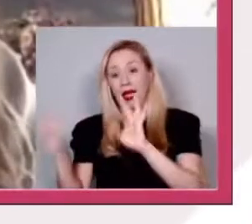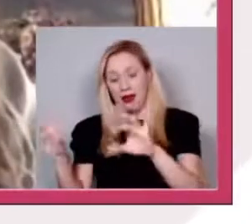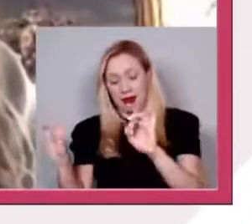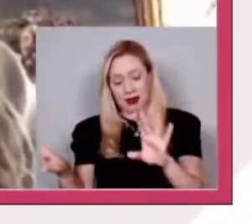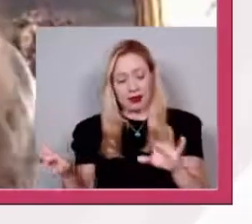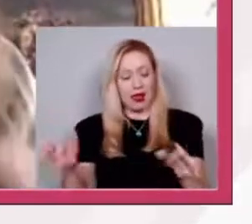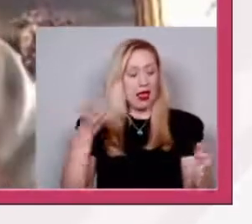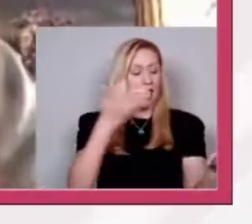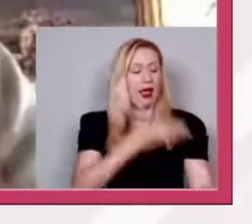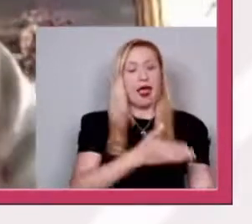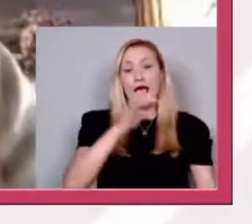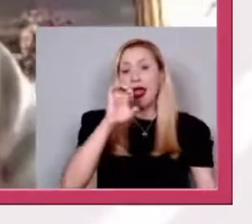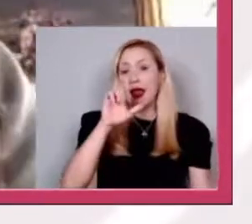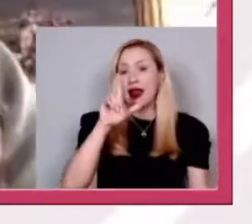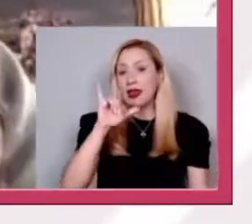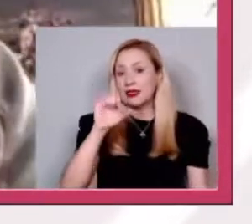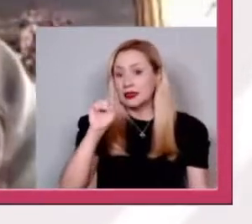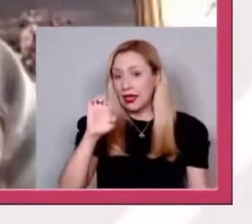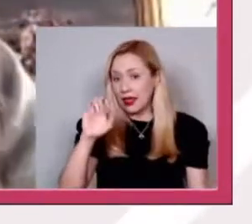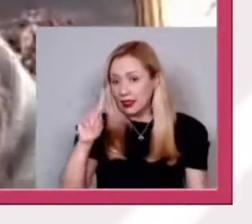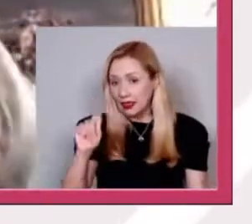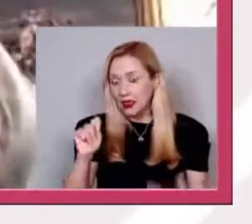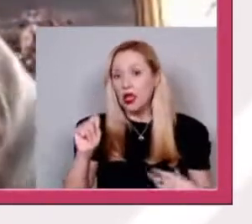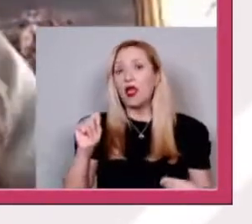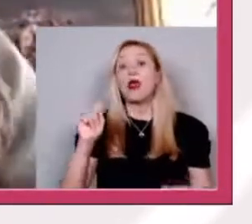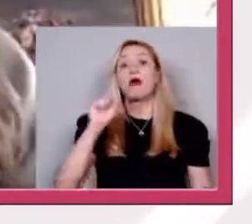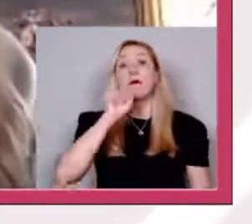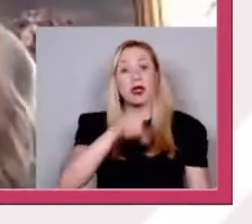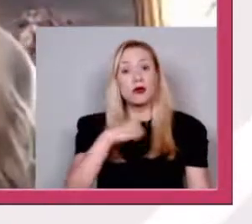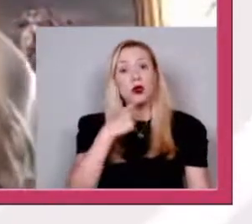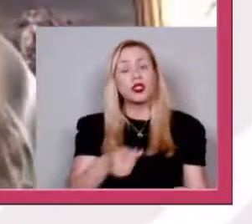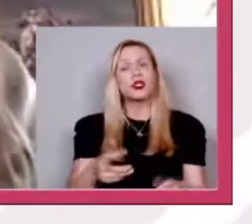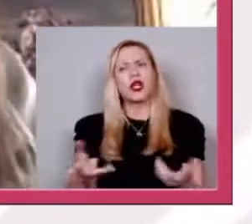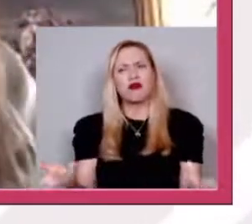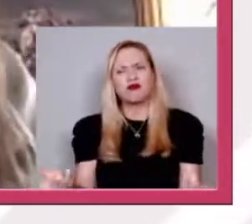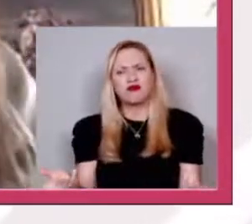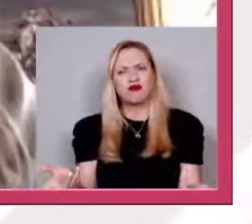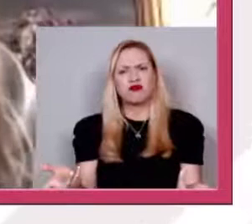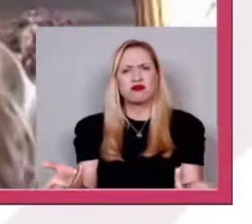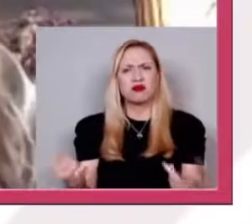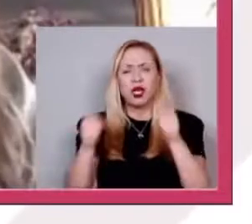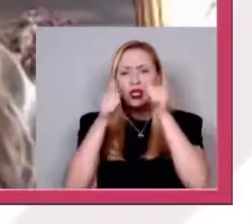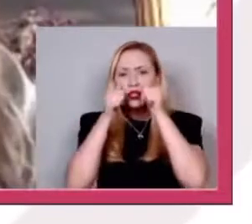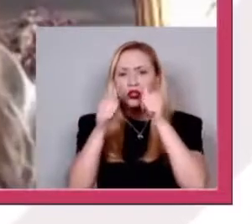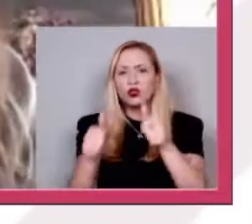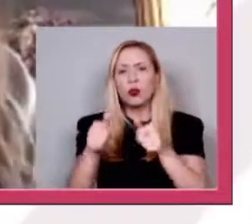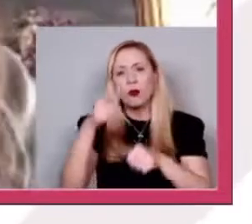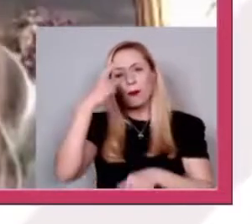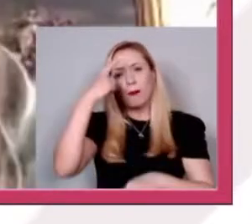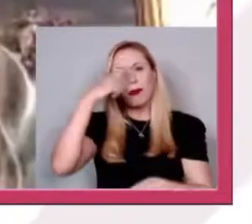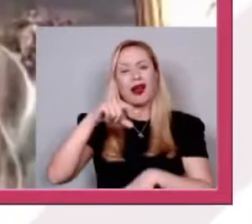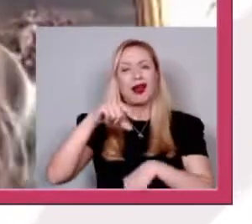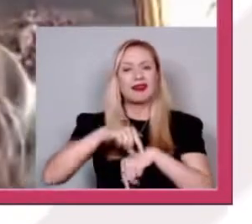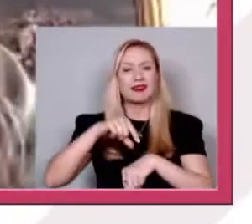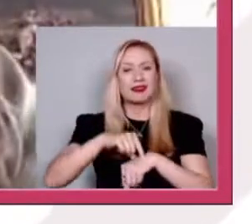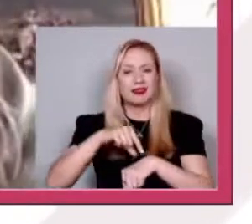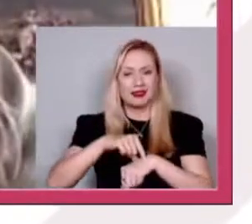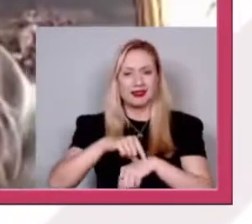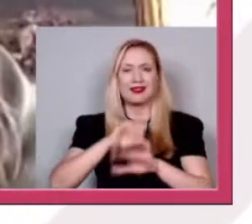la participación de la sociedad civil precisamente en la atención de temas relacionados con la salud